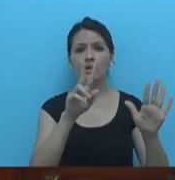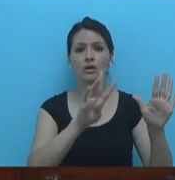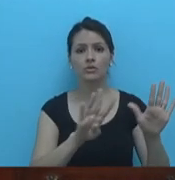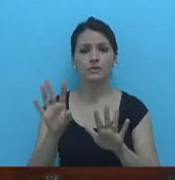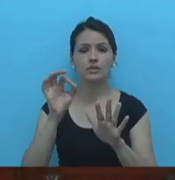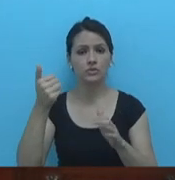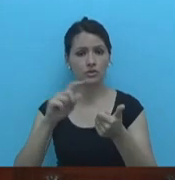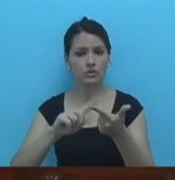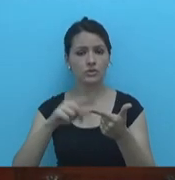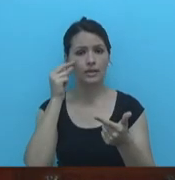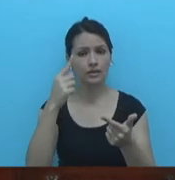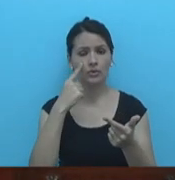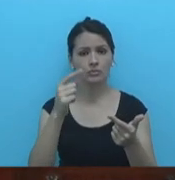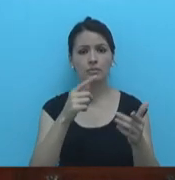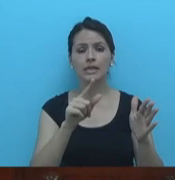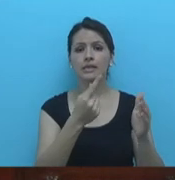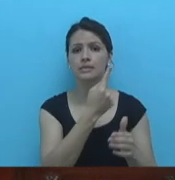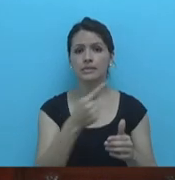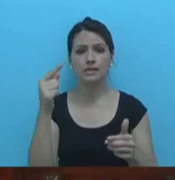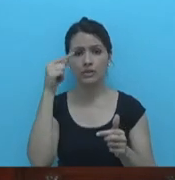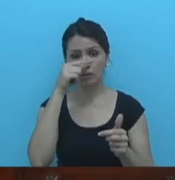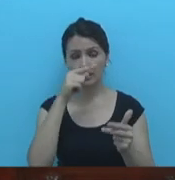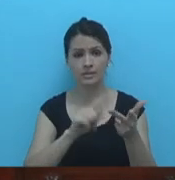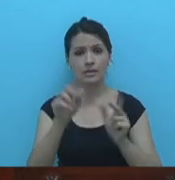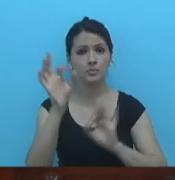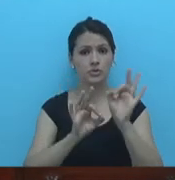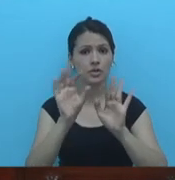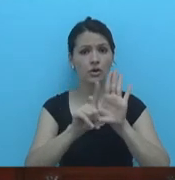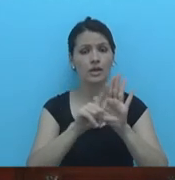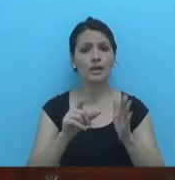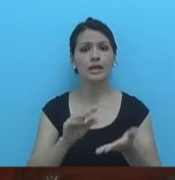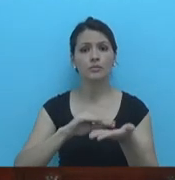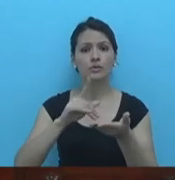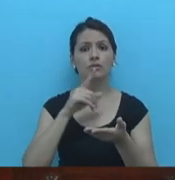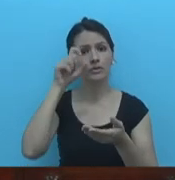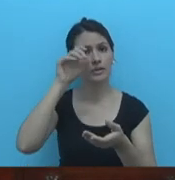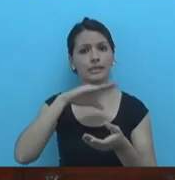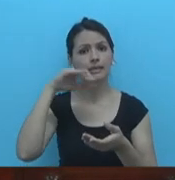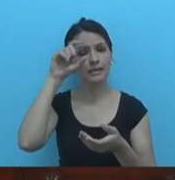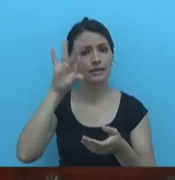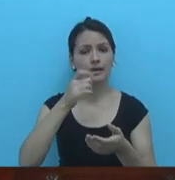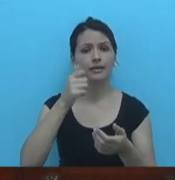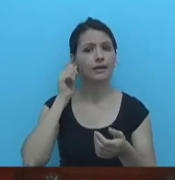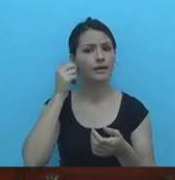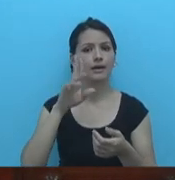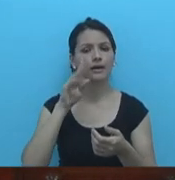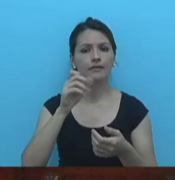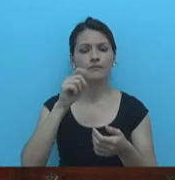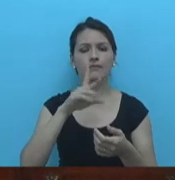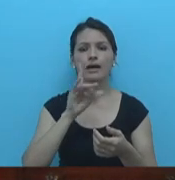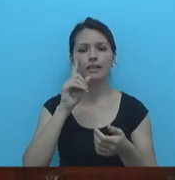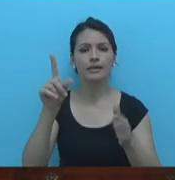y 32.177, proyecto de ley de los señores diputados Tejeda y Garibaldi, por el cual se implementa la ley de turismo de